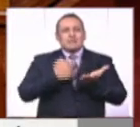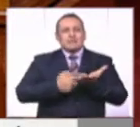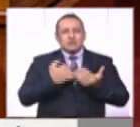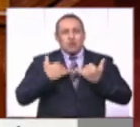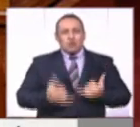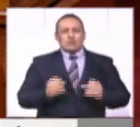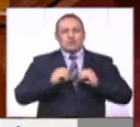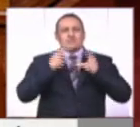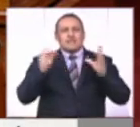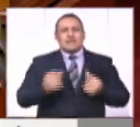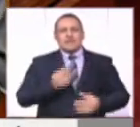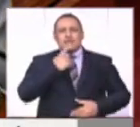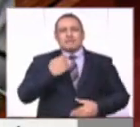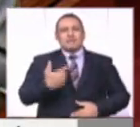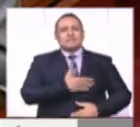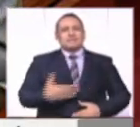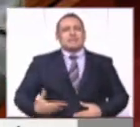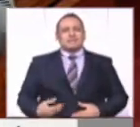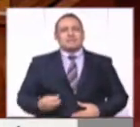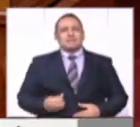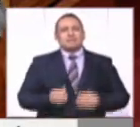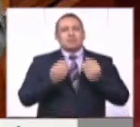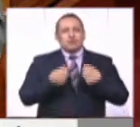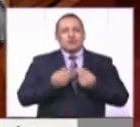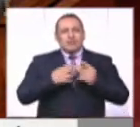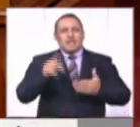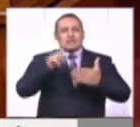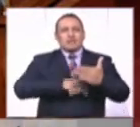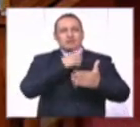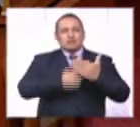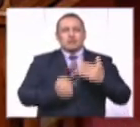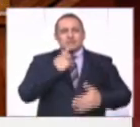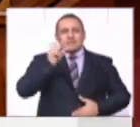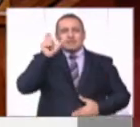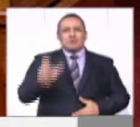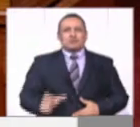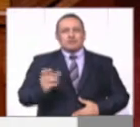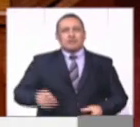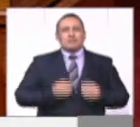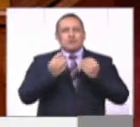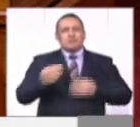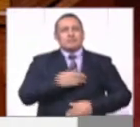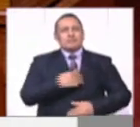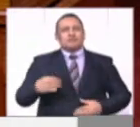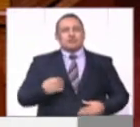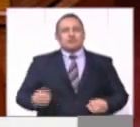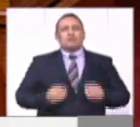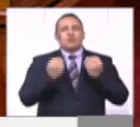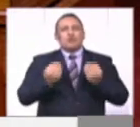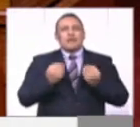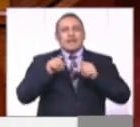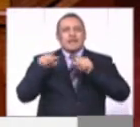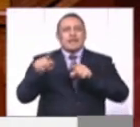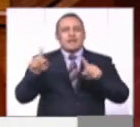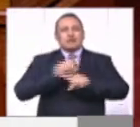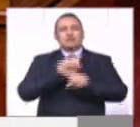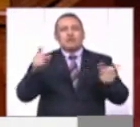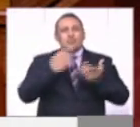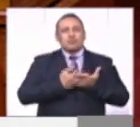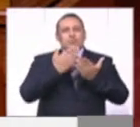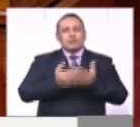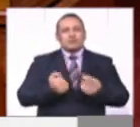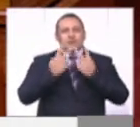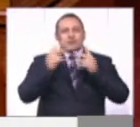día de hoy justamente señor presidente es la censura de este incapaz señor ministro porque él no ha planteado